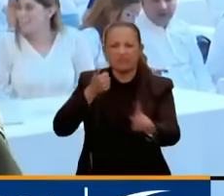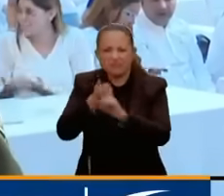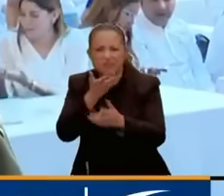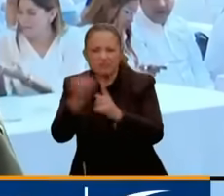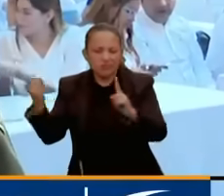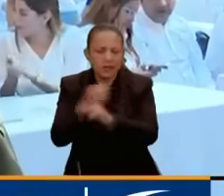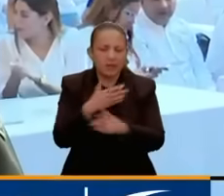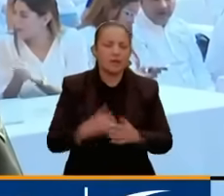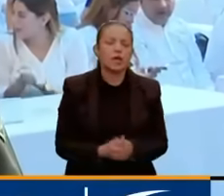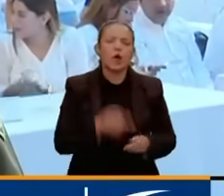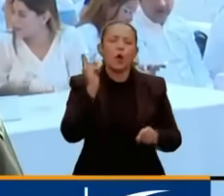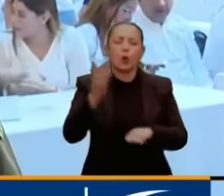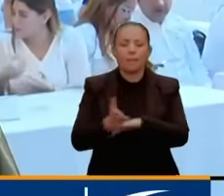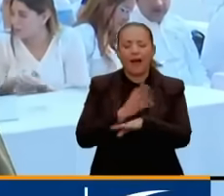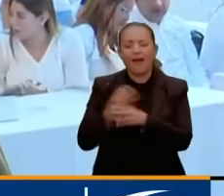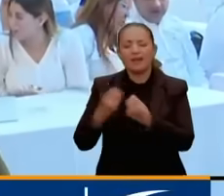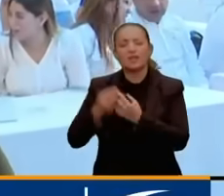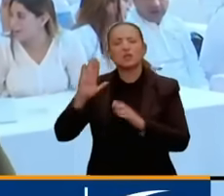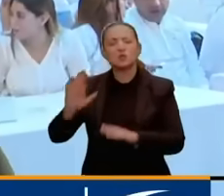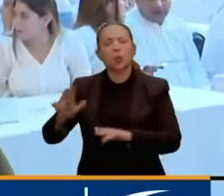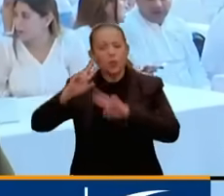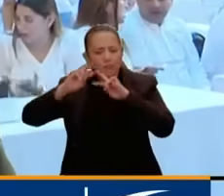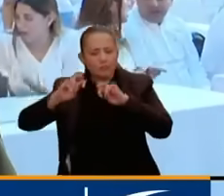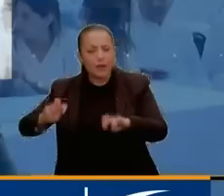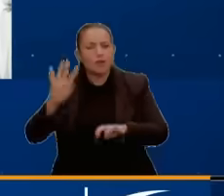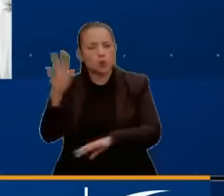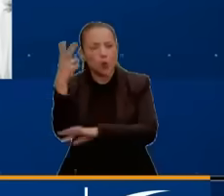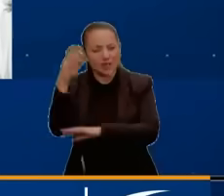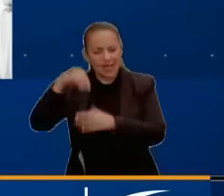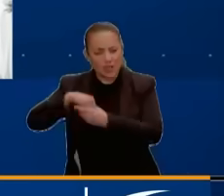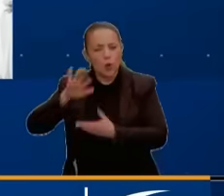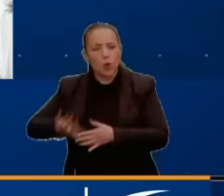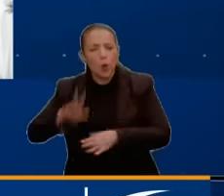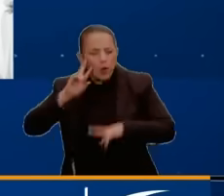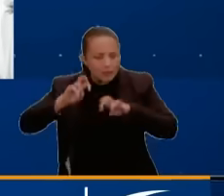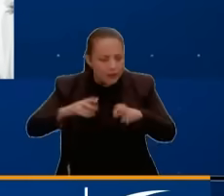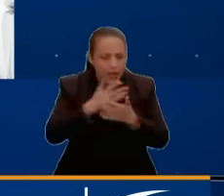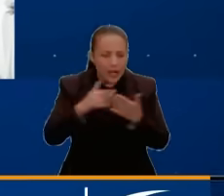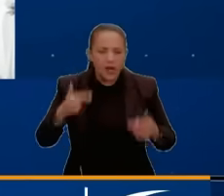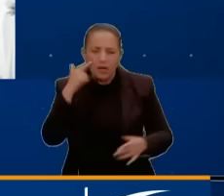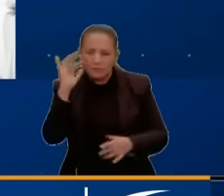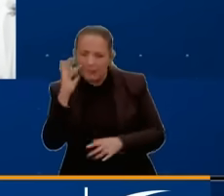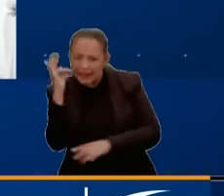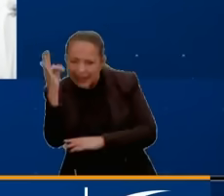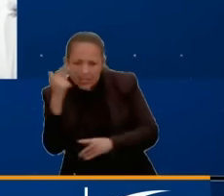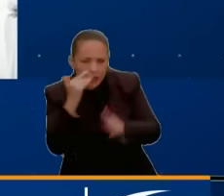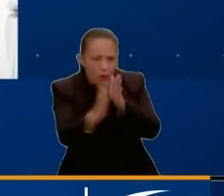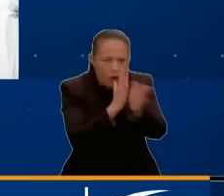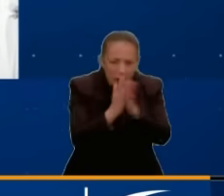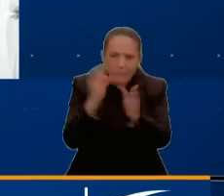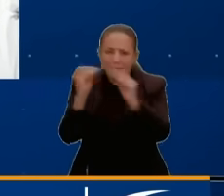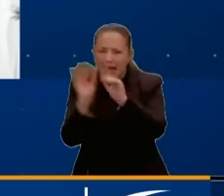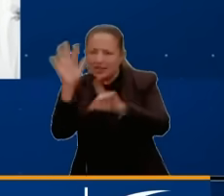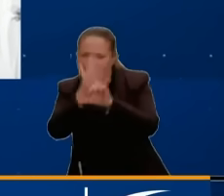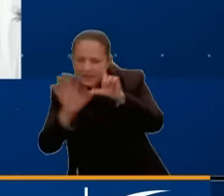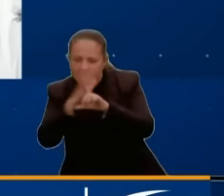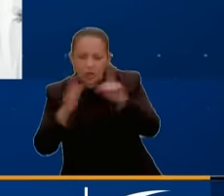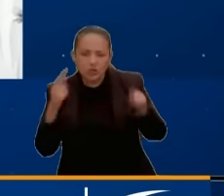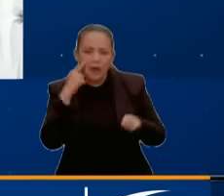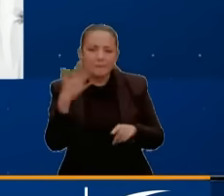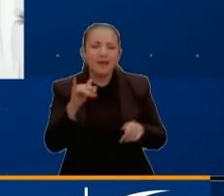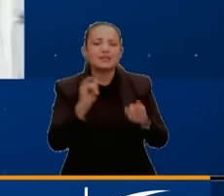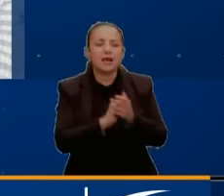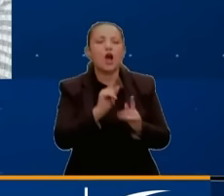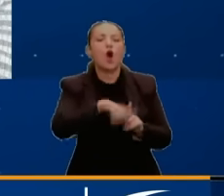labores preliminares de la seccional de investigación criminal, testimonios, análisis de video, se puede determinar que con la menor de edad hay